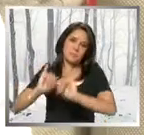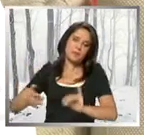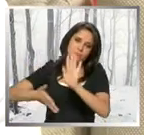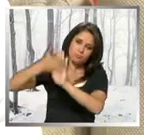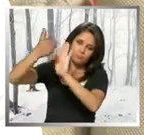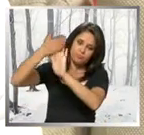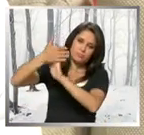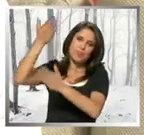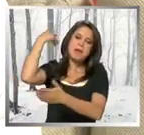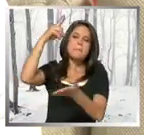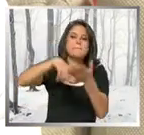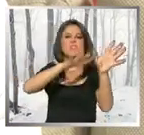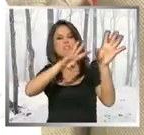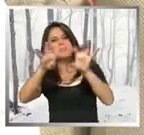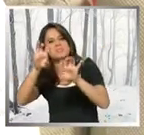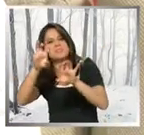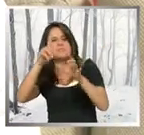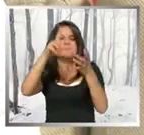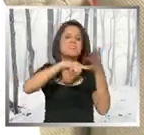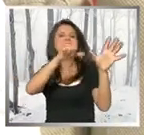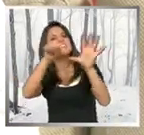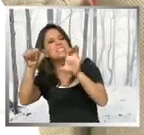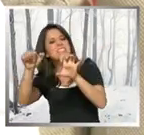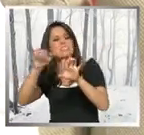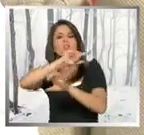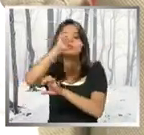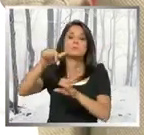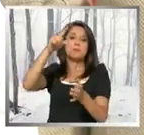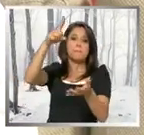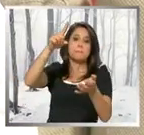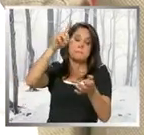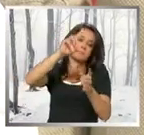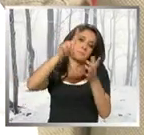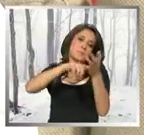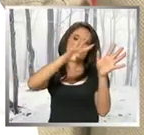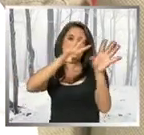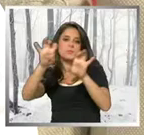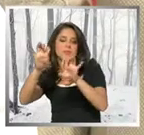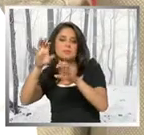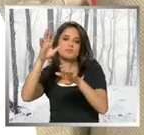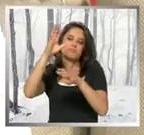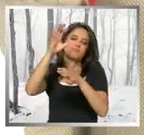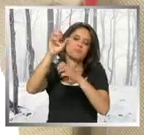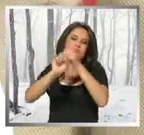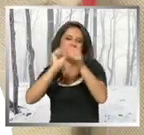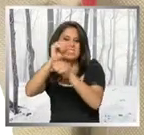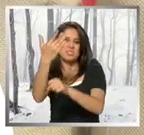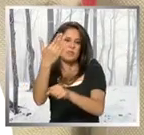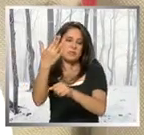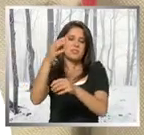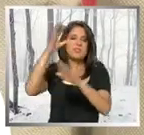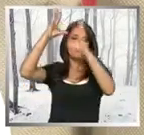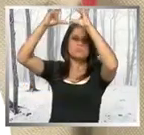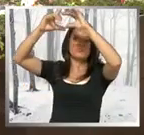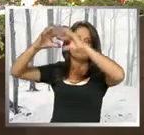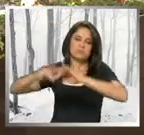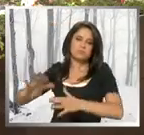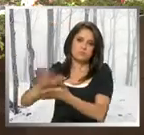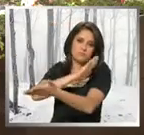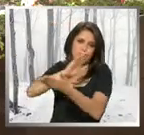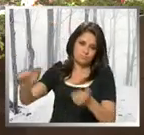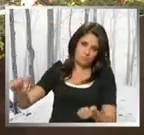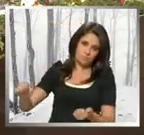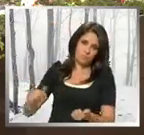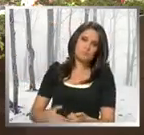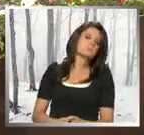ahí de 1600, que fue demolido en la década de los 50 del siglo pasado. Pues actualmente es Piedad Narvarte,